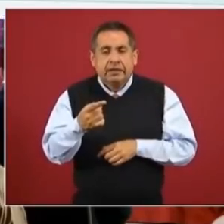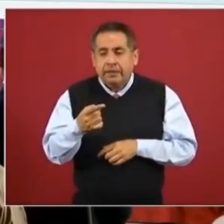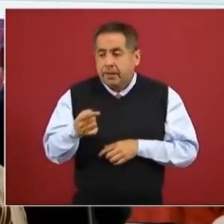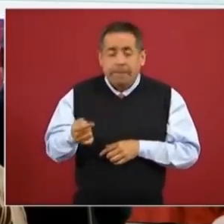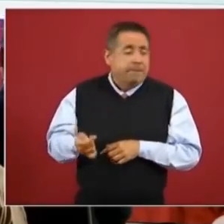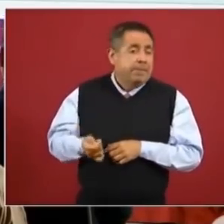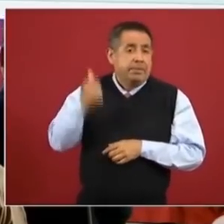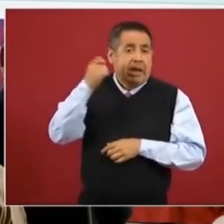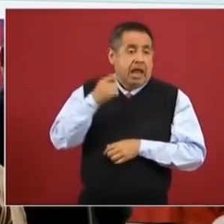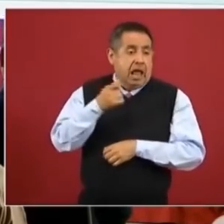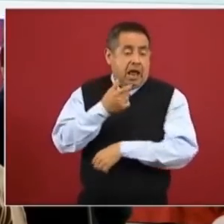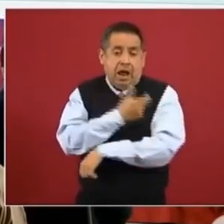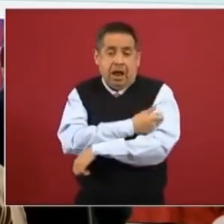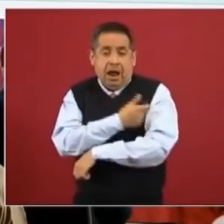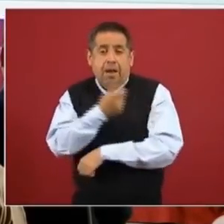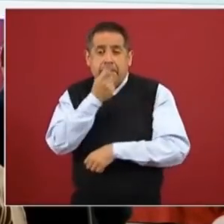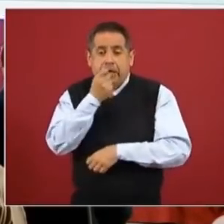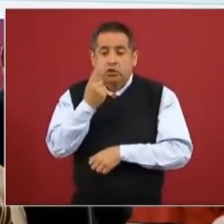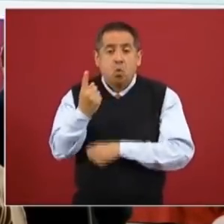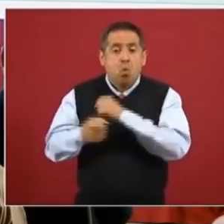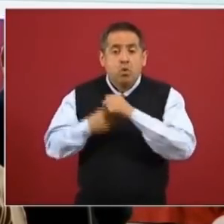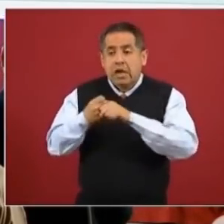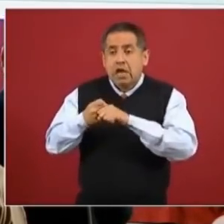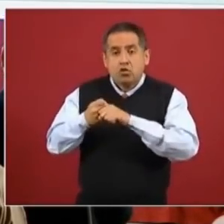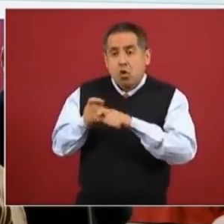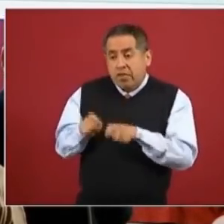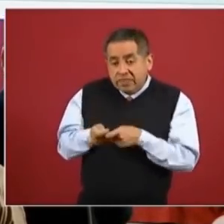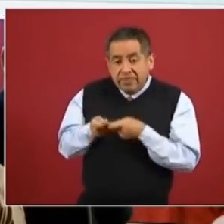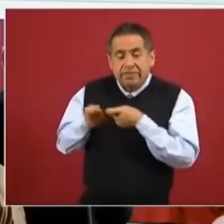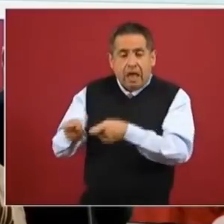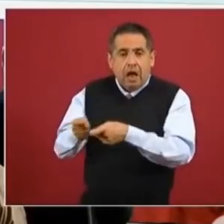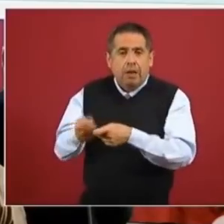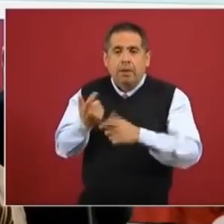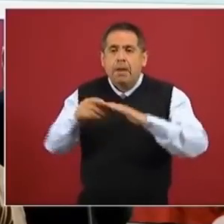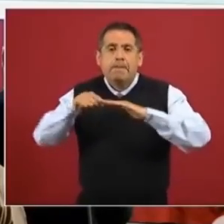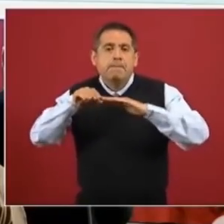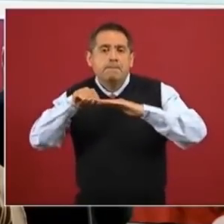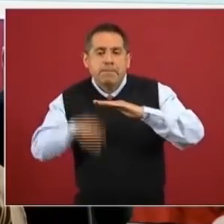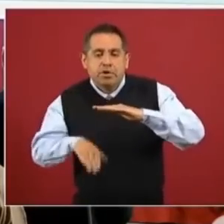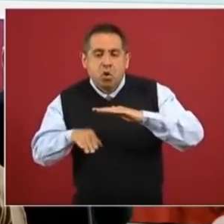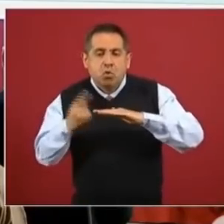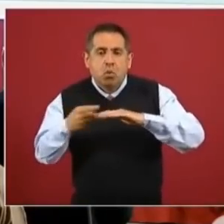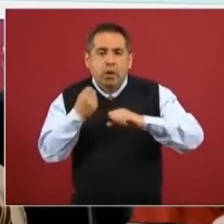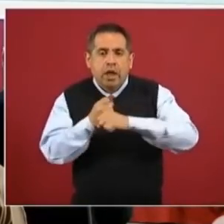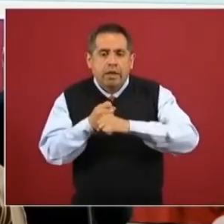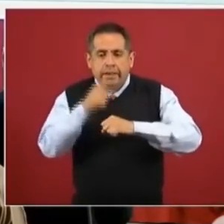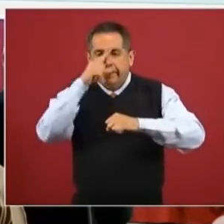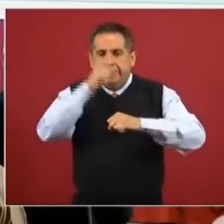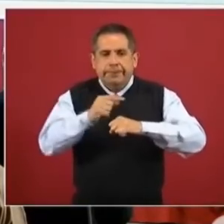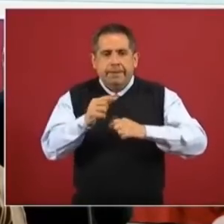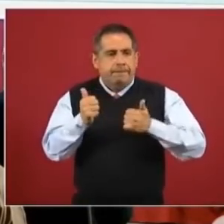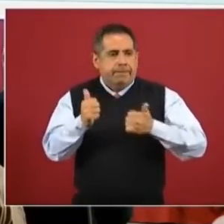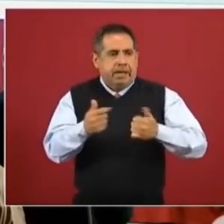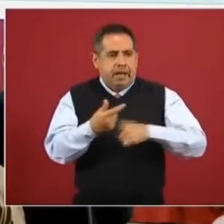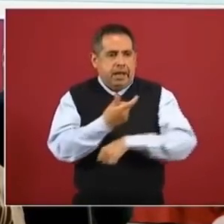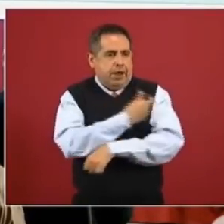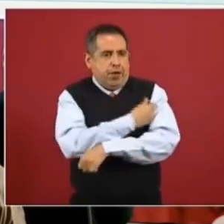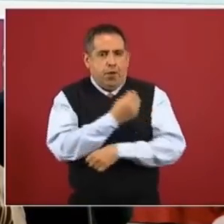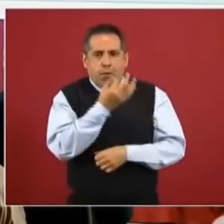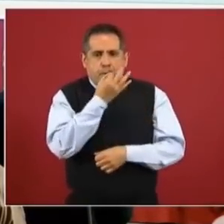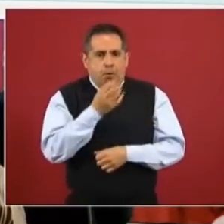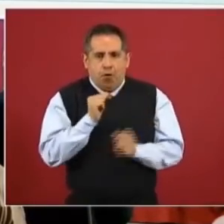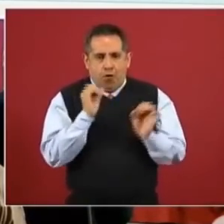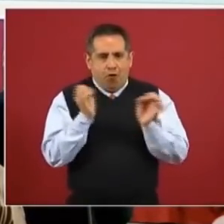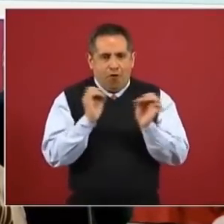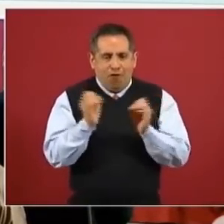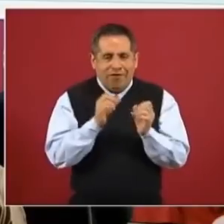de vacuna de sarampión se aplica al año. Por lo tanto, estos niños menores de 1 año no tenían la posibilidad de